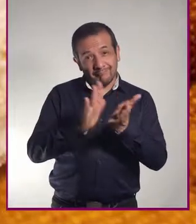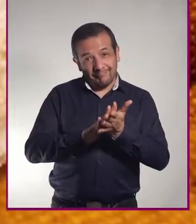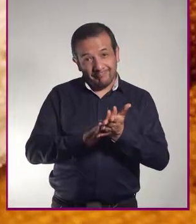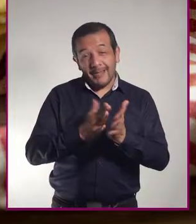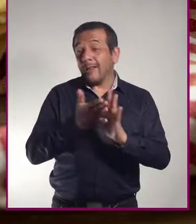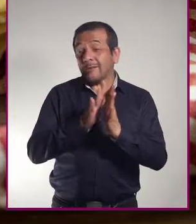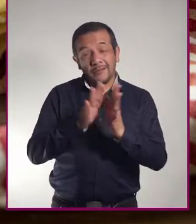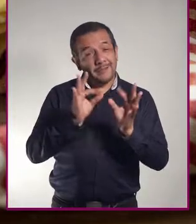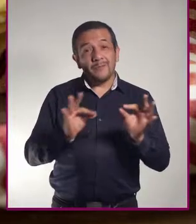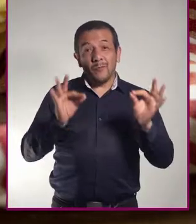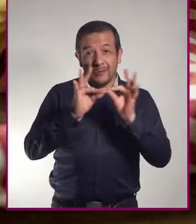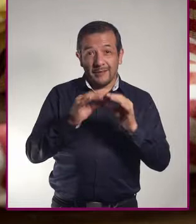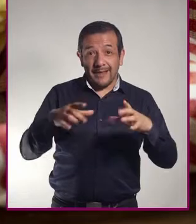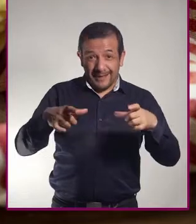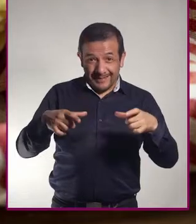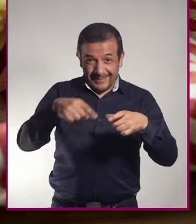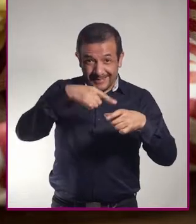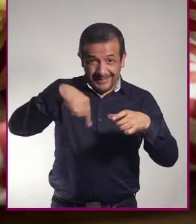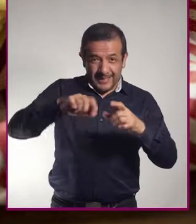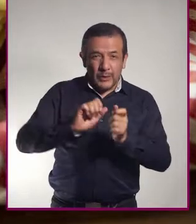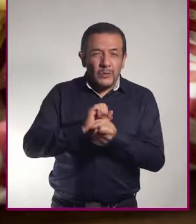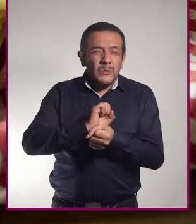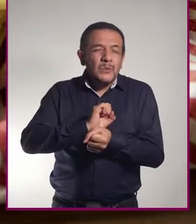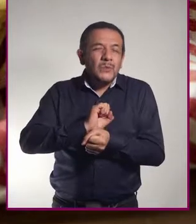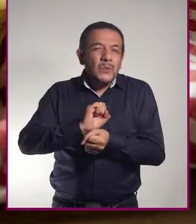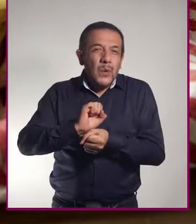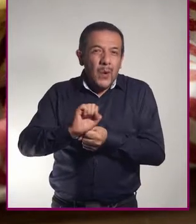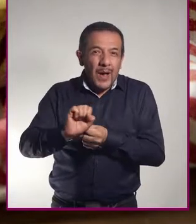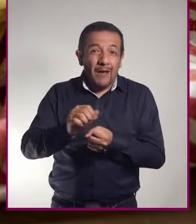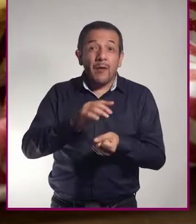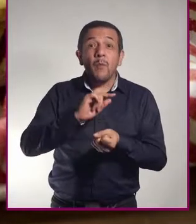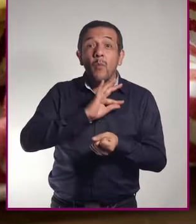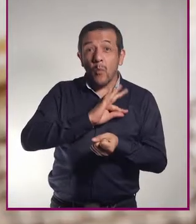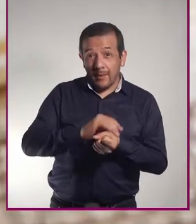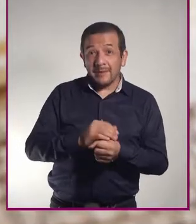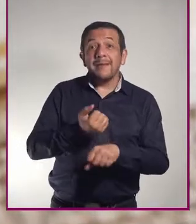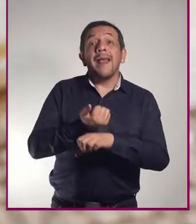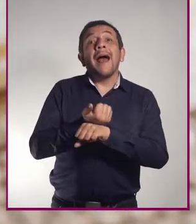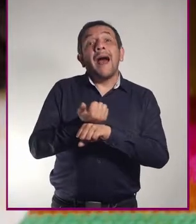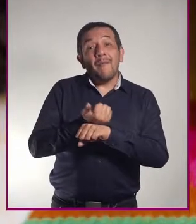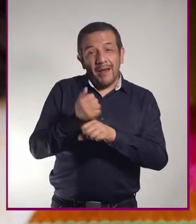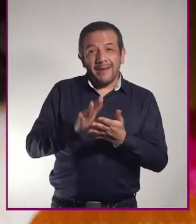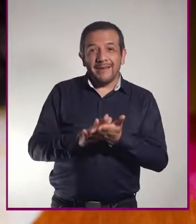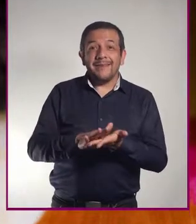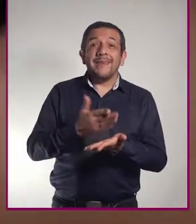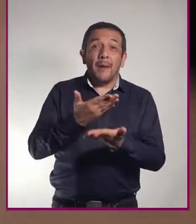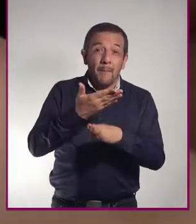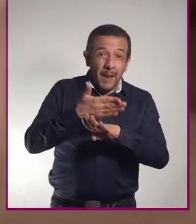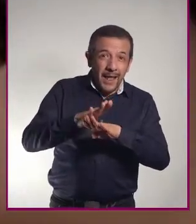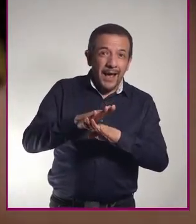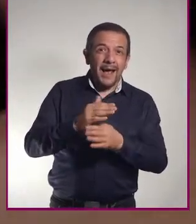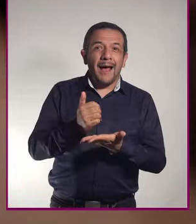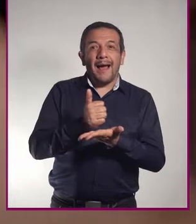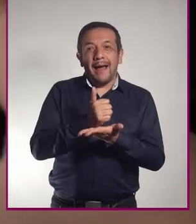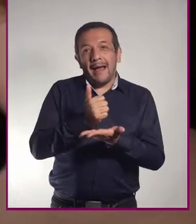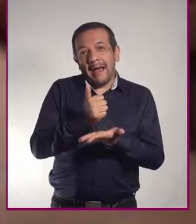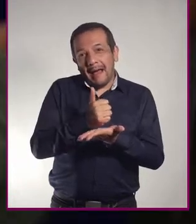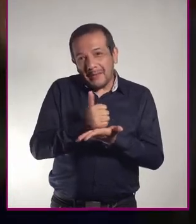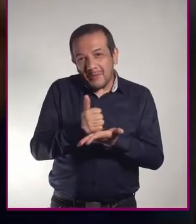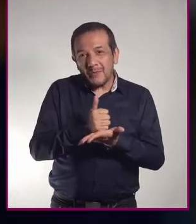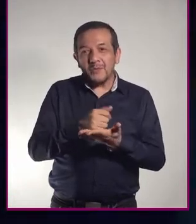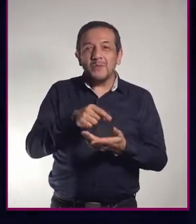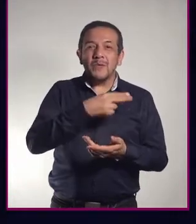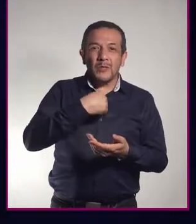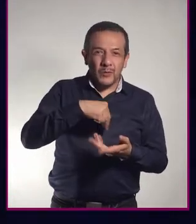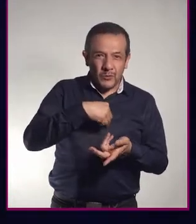tortilla. Esa oblea redonda y suave que puede ser amarilla, blanca, azul, cuya elasticidad se